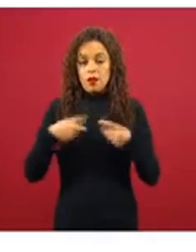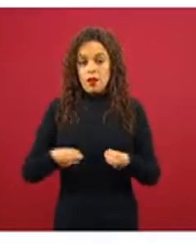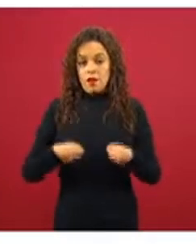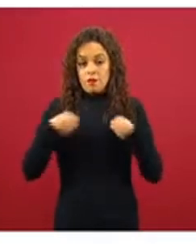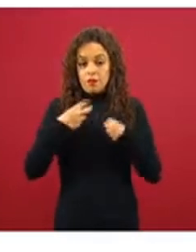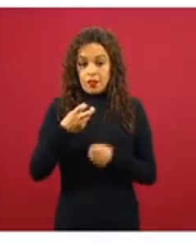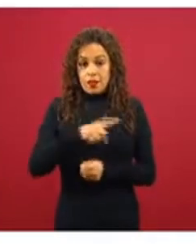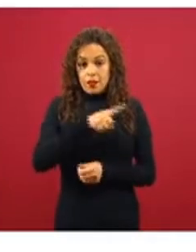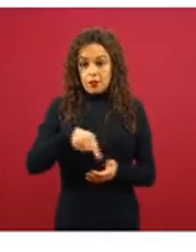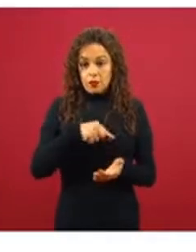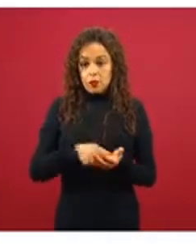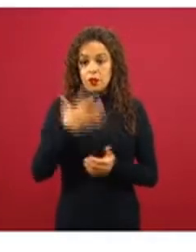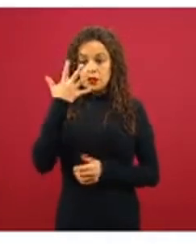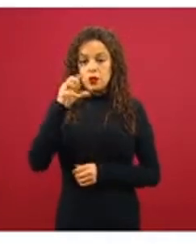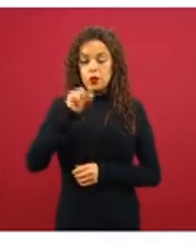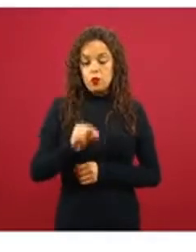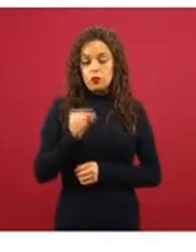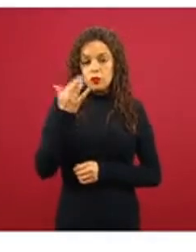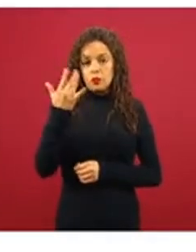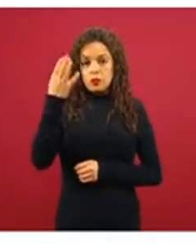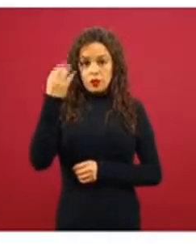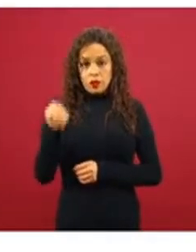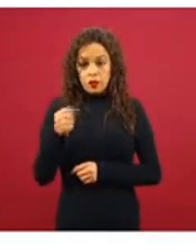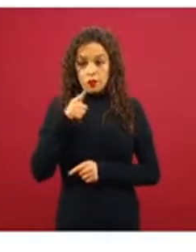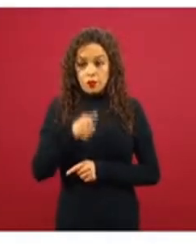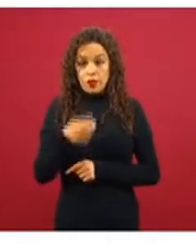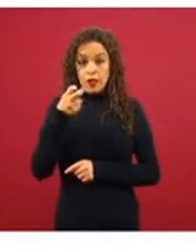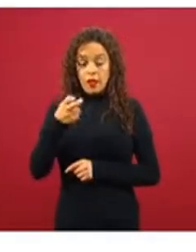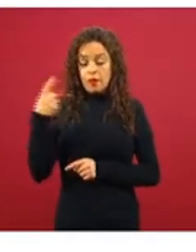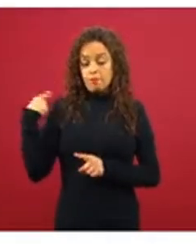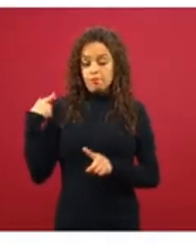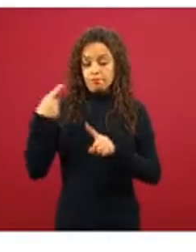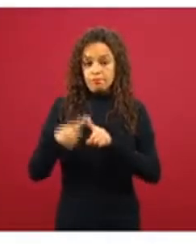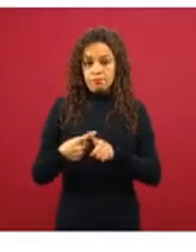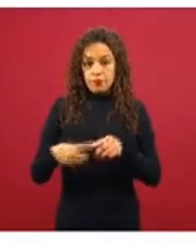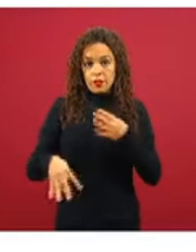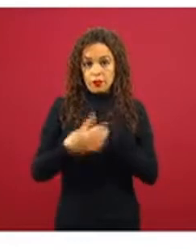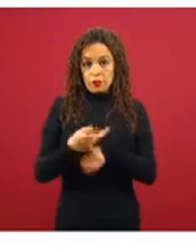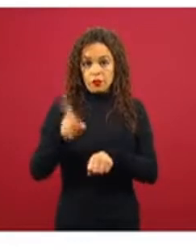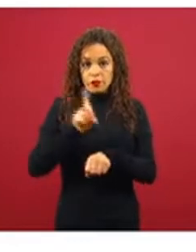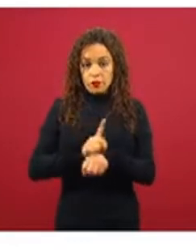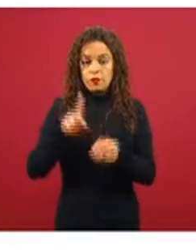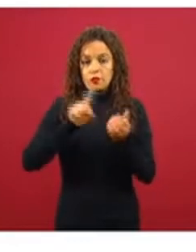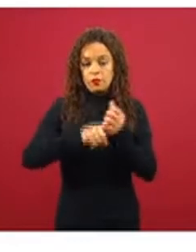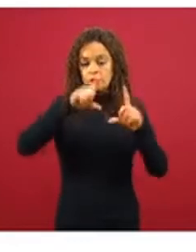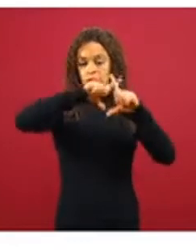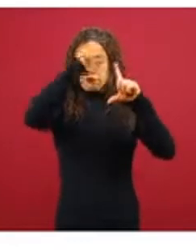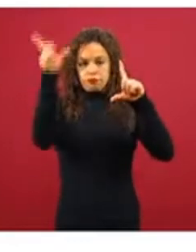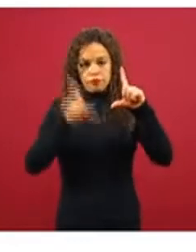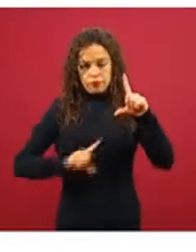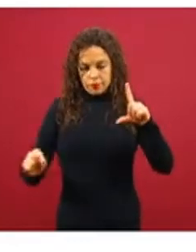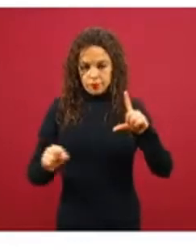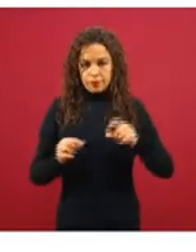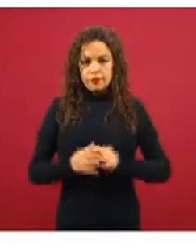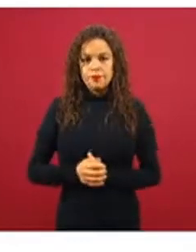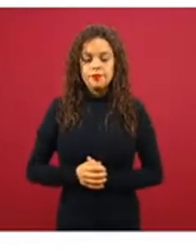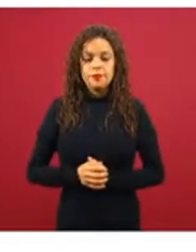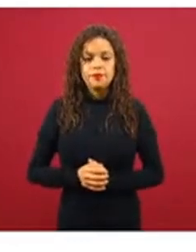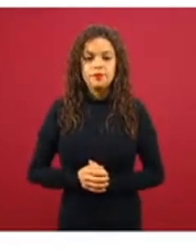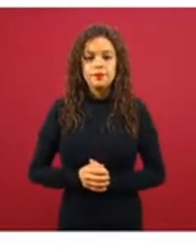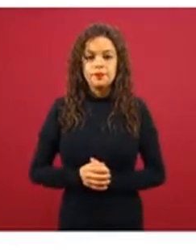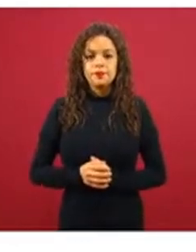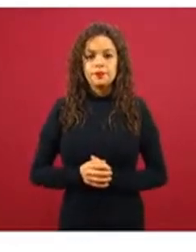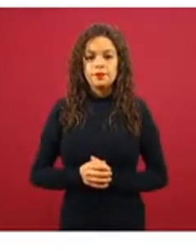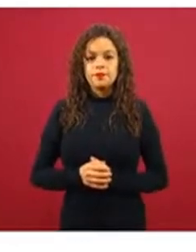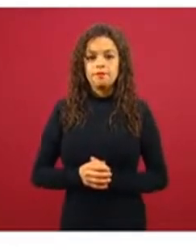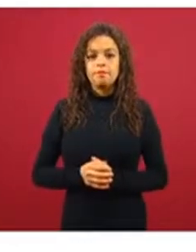5.59 es la tasa de incidencia para los últimos 14 días a nivel nacional, y siempre hemos llamado la